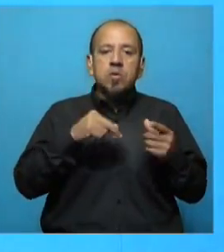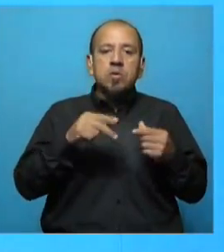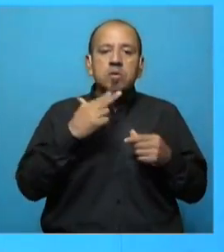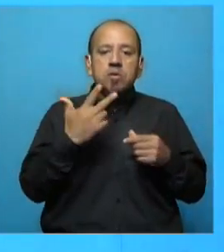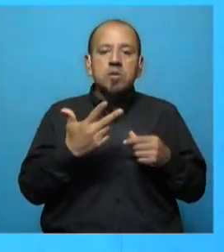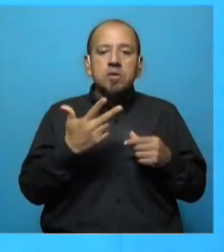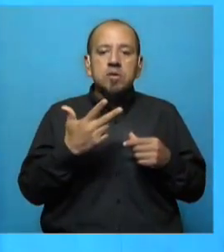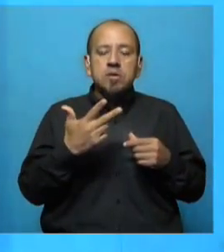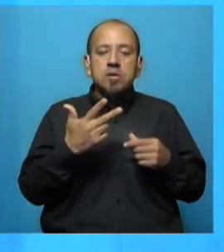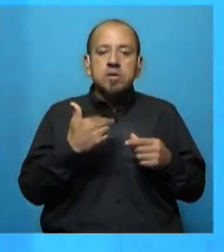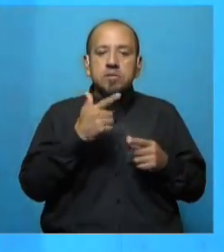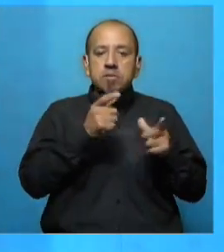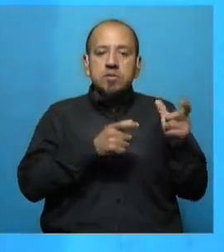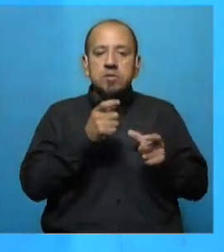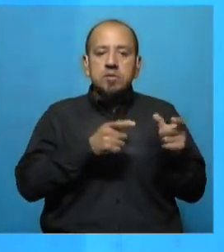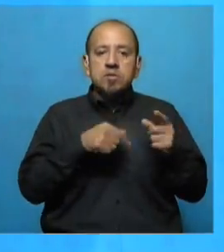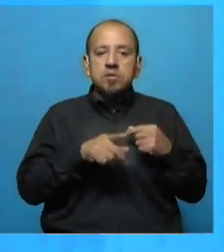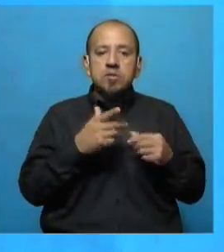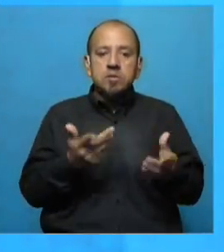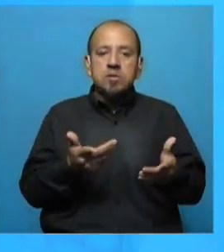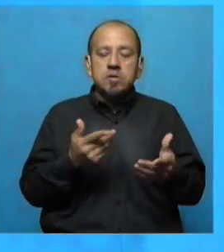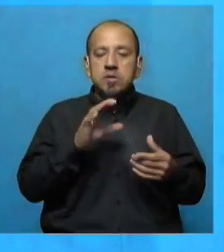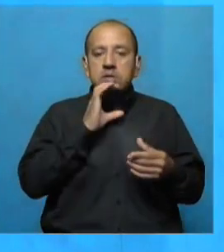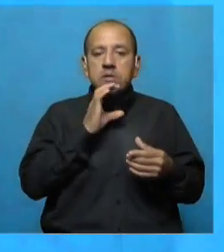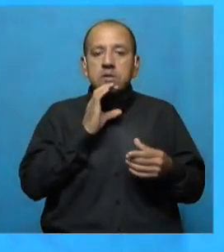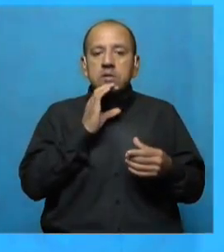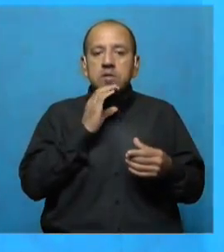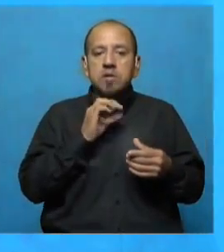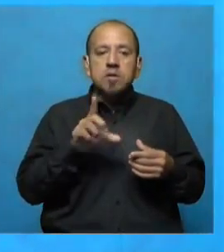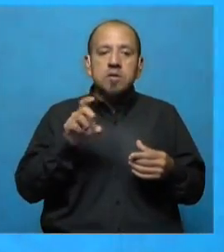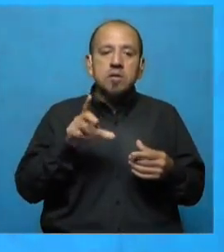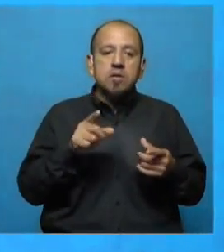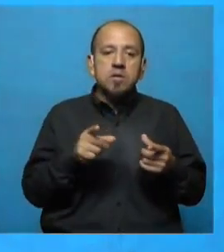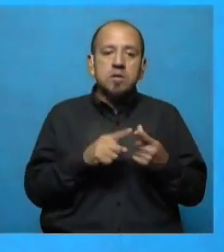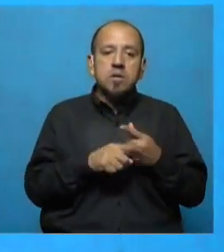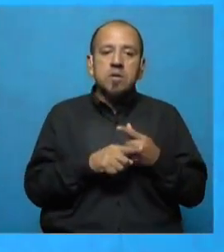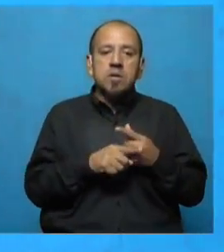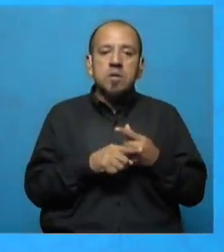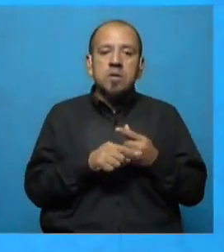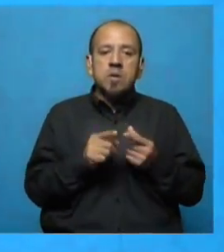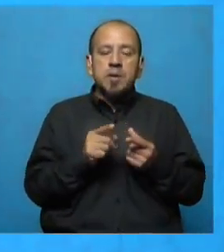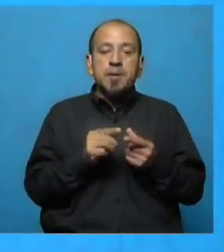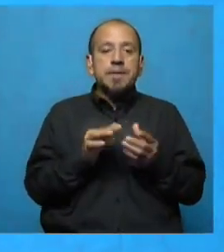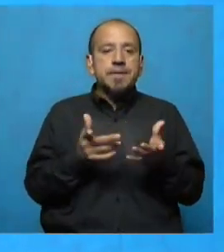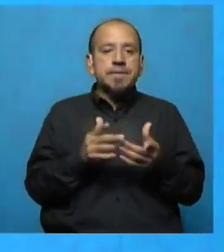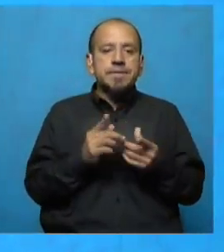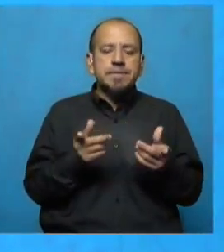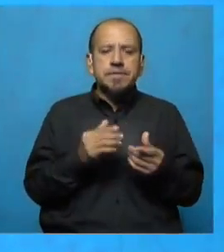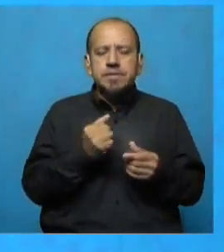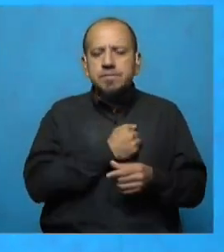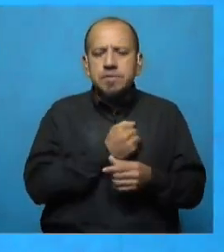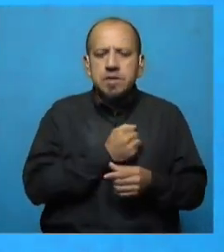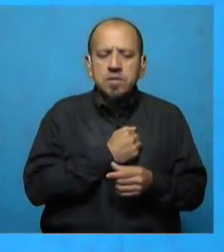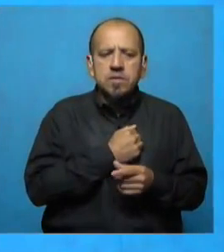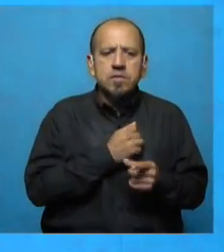comediantes que son espectaculares y termino haciendo un programa amor porque era obvio este y no hay que tener miedo tampoco